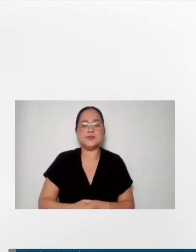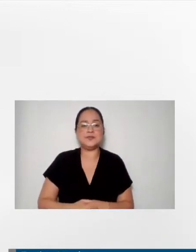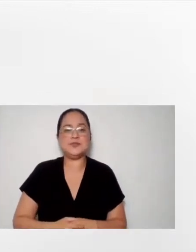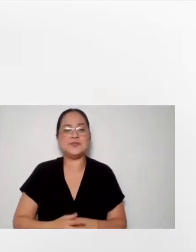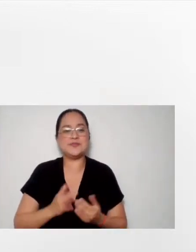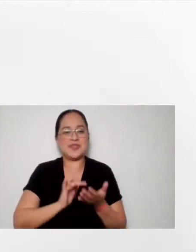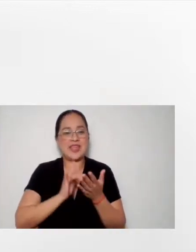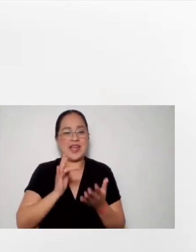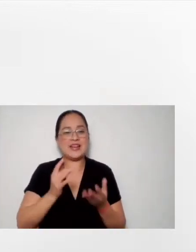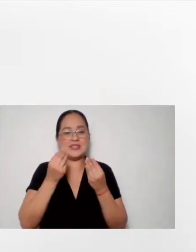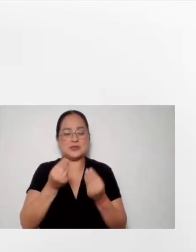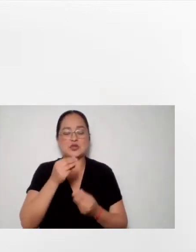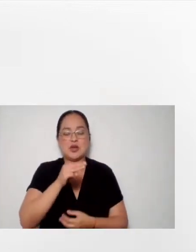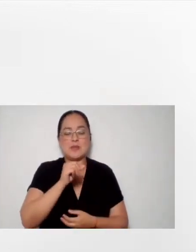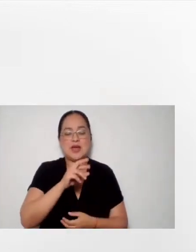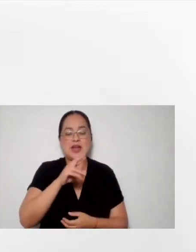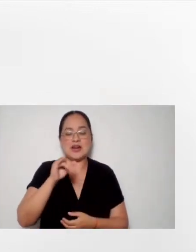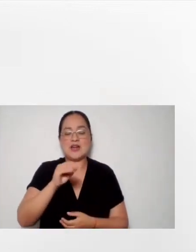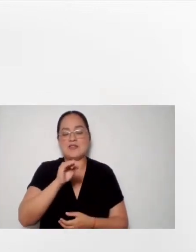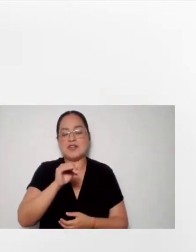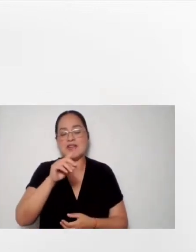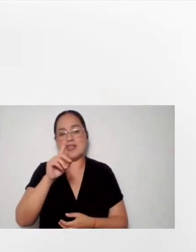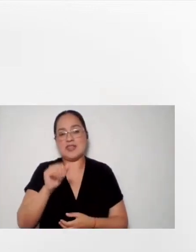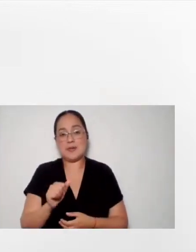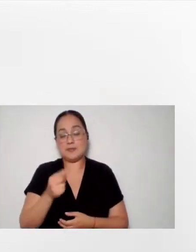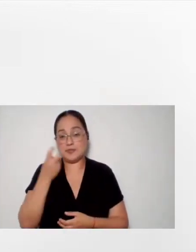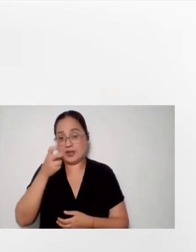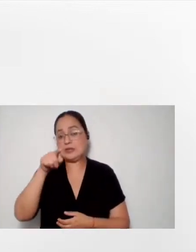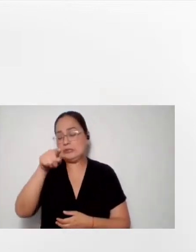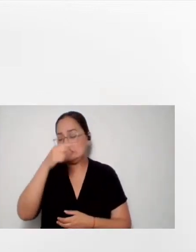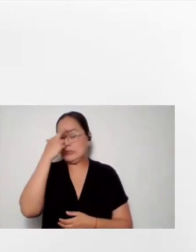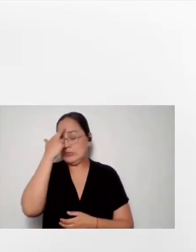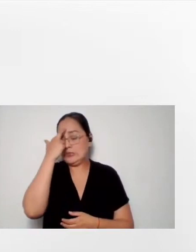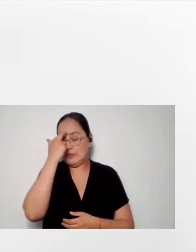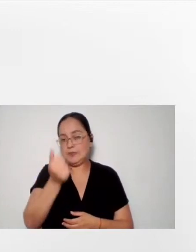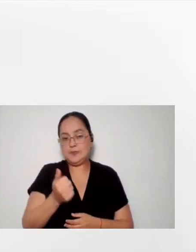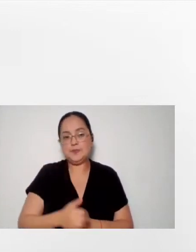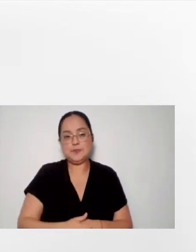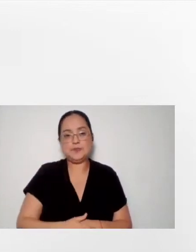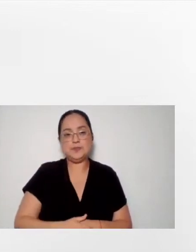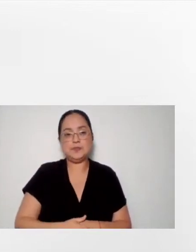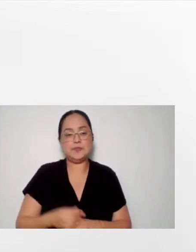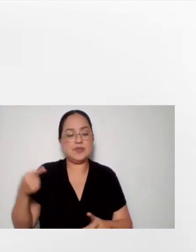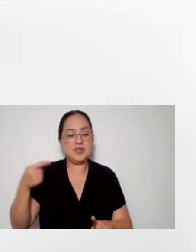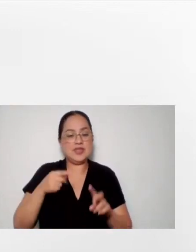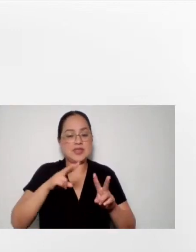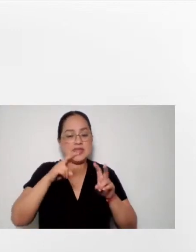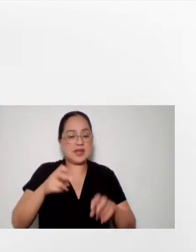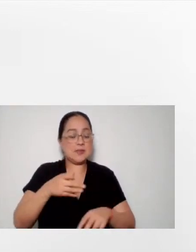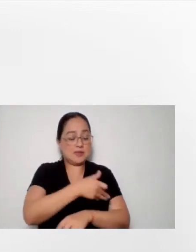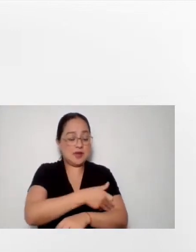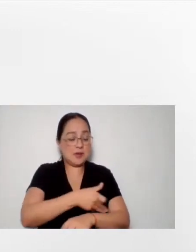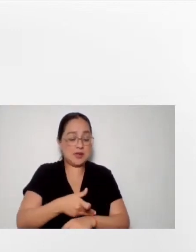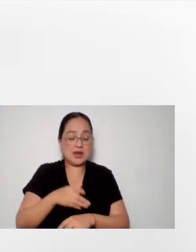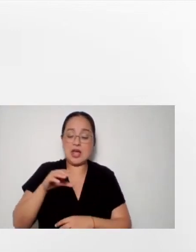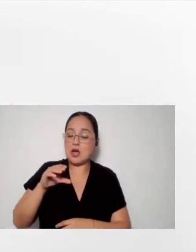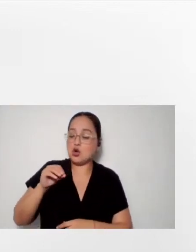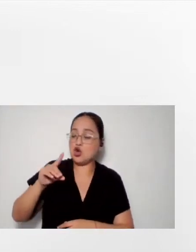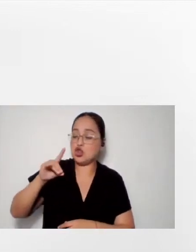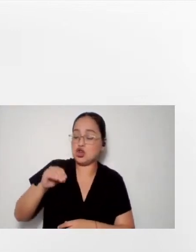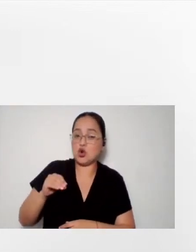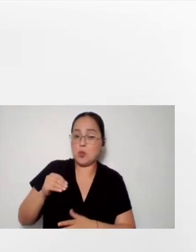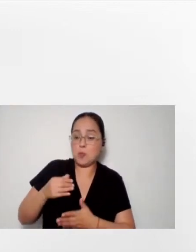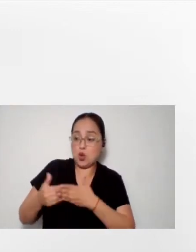Muchas gracias, María Fernanda. Pues sí, esto tienes toda la razón. O sea, en materia familiar, los códigos no siempre